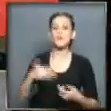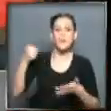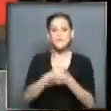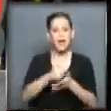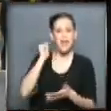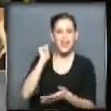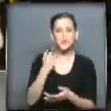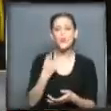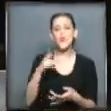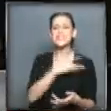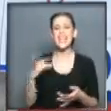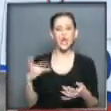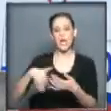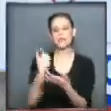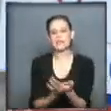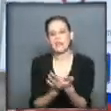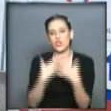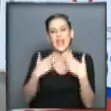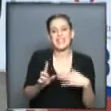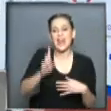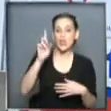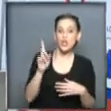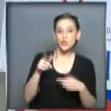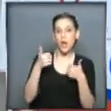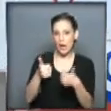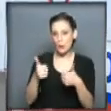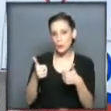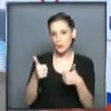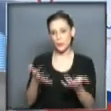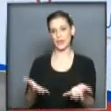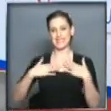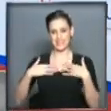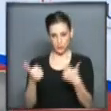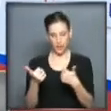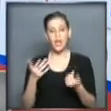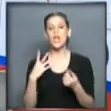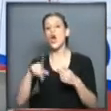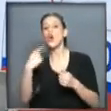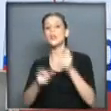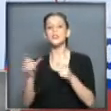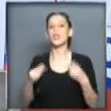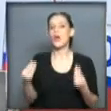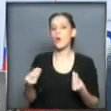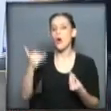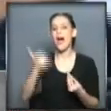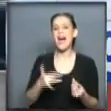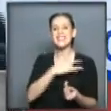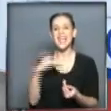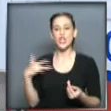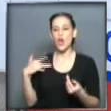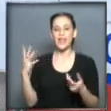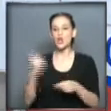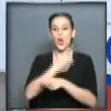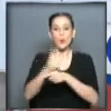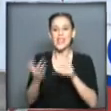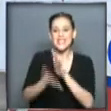me cayó una señora, pero gracias a Dios pudimos sacar una par de gente. ¿Y el resto de la gente qué viste? Había una señora atrapada